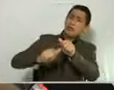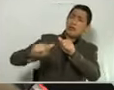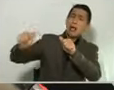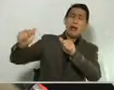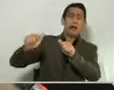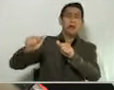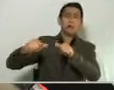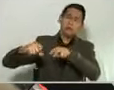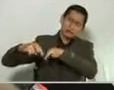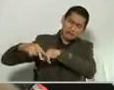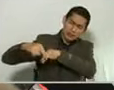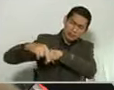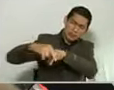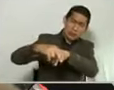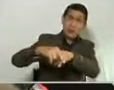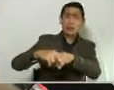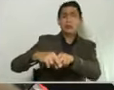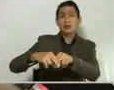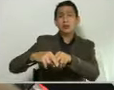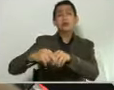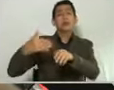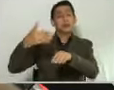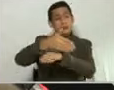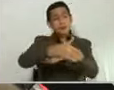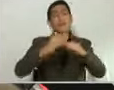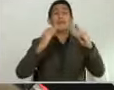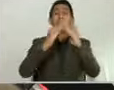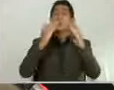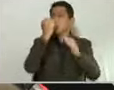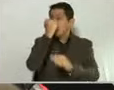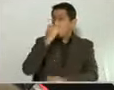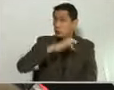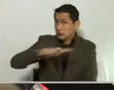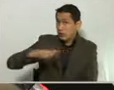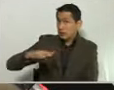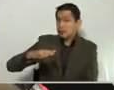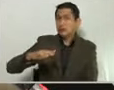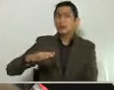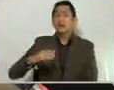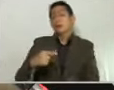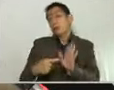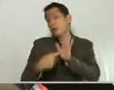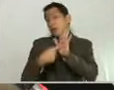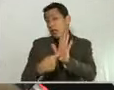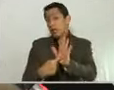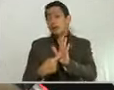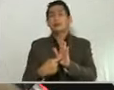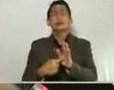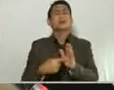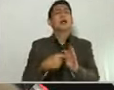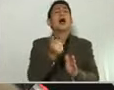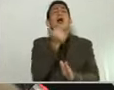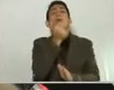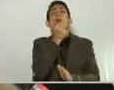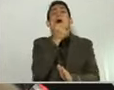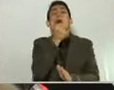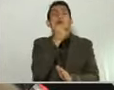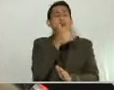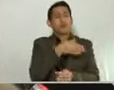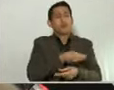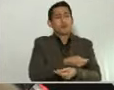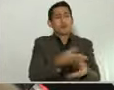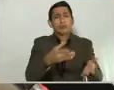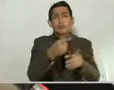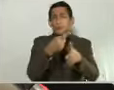bus. Todos los años, desde el COVID hasta la fecha, repartimos alimentos casa por casa y